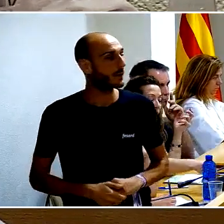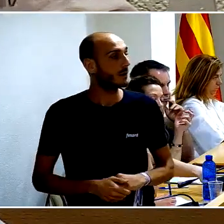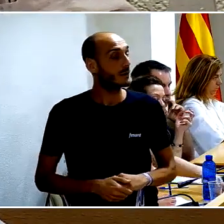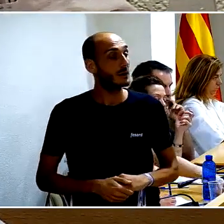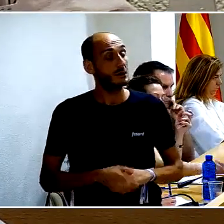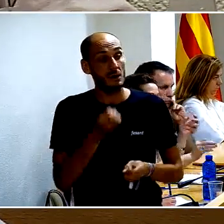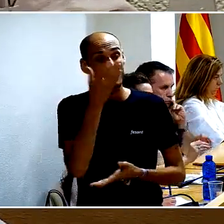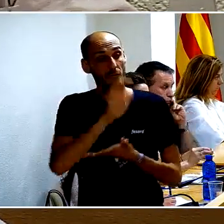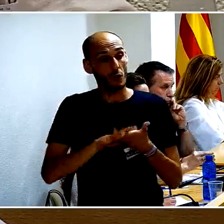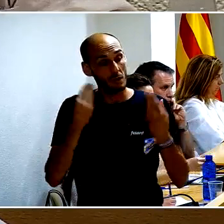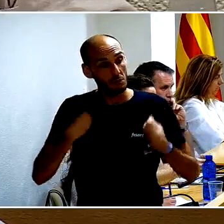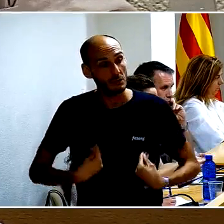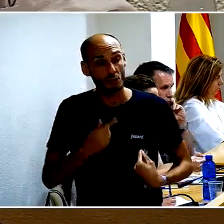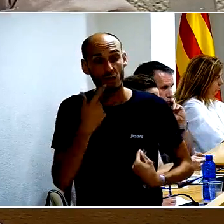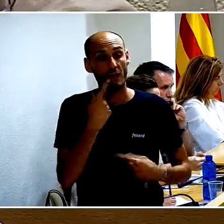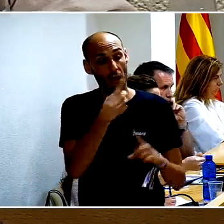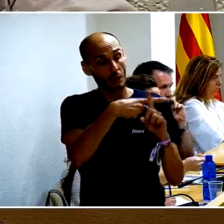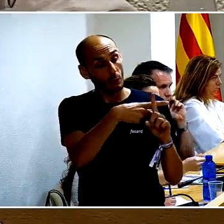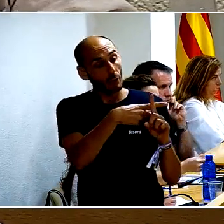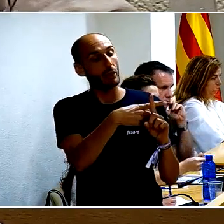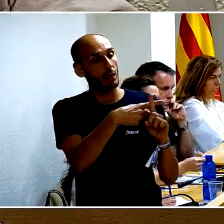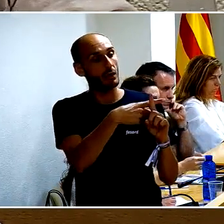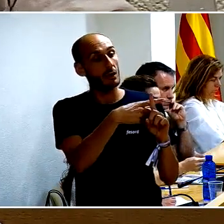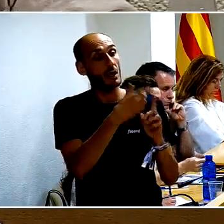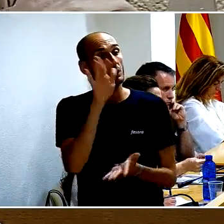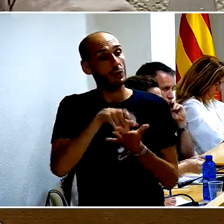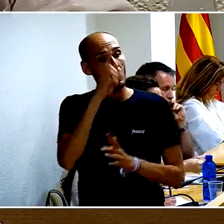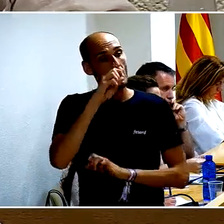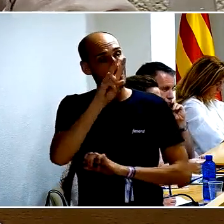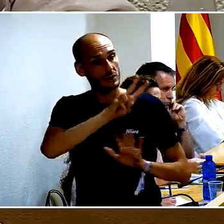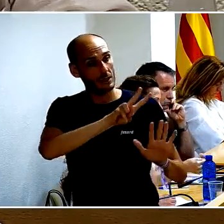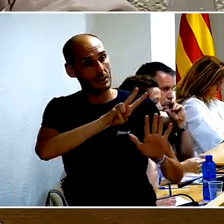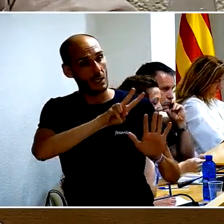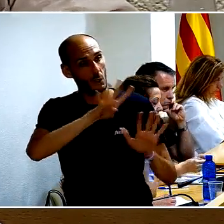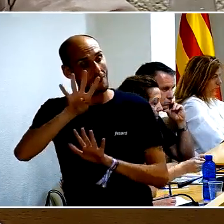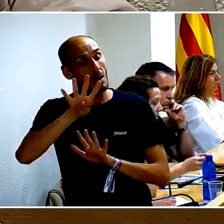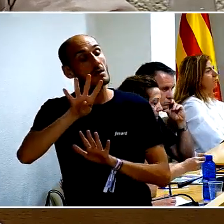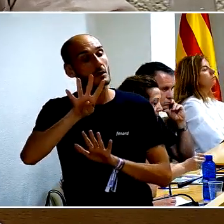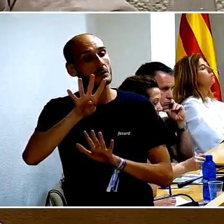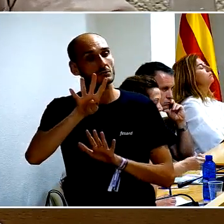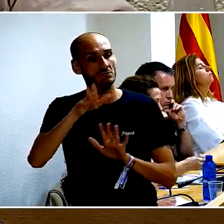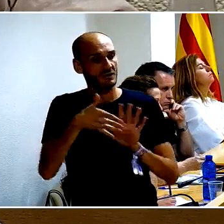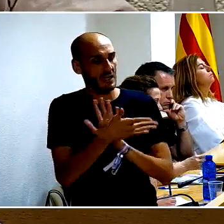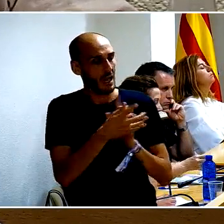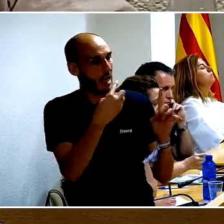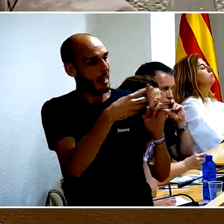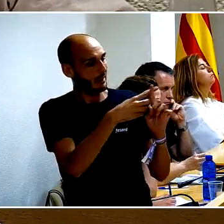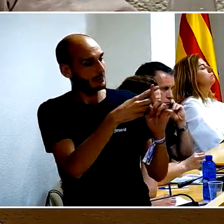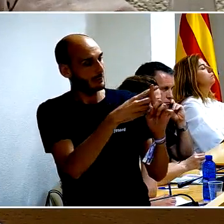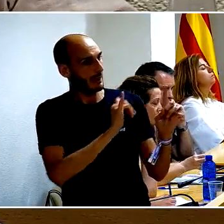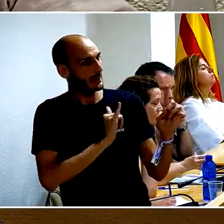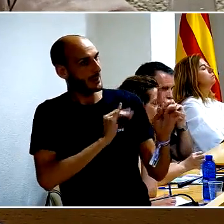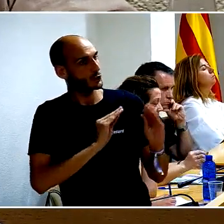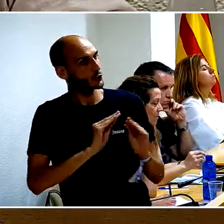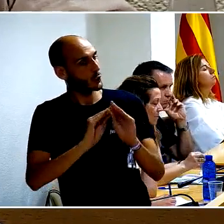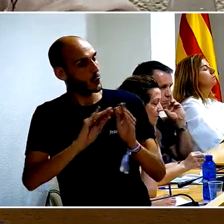mismo informe nos muestra que la cruz, después de lo ocurrido en el 79, dejó de representar ningún tipo de exaltación del régimen